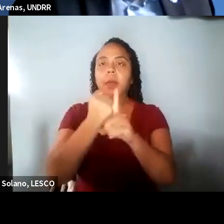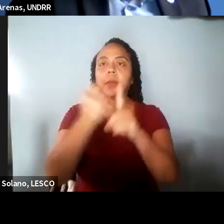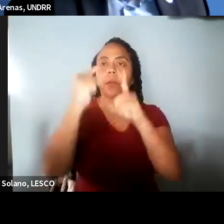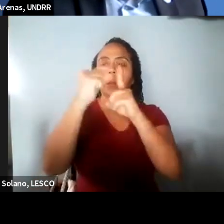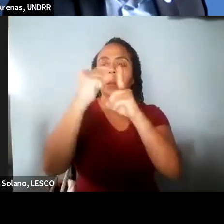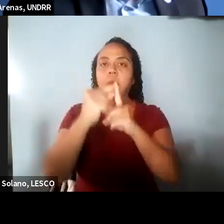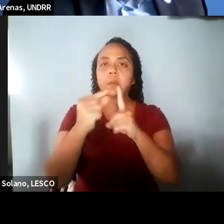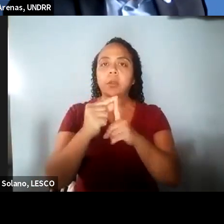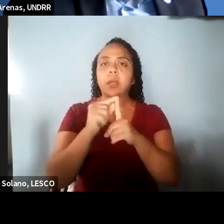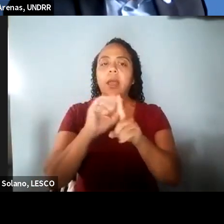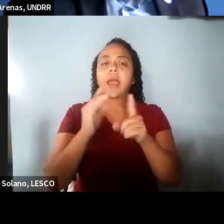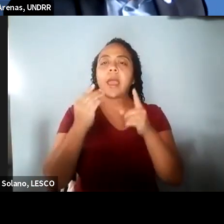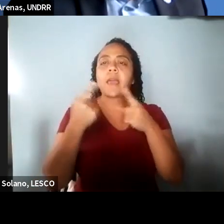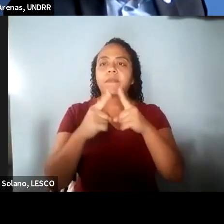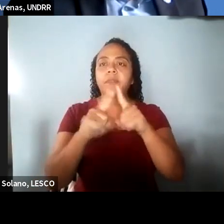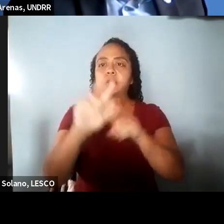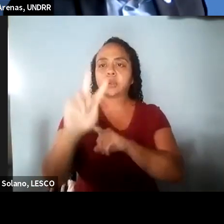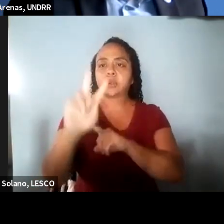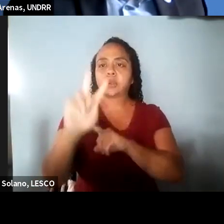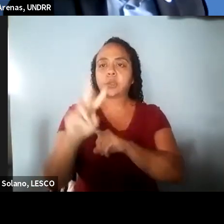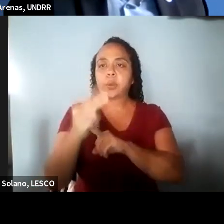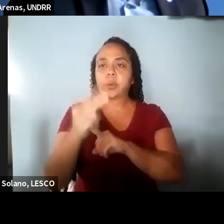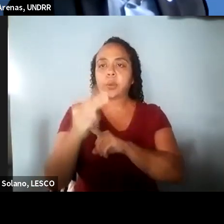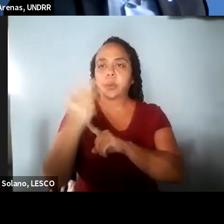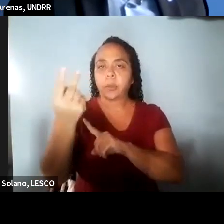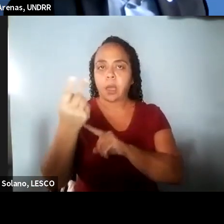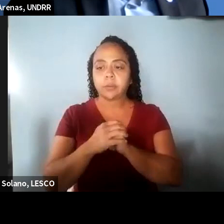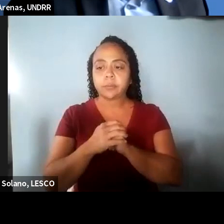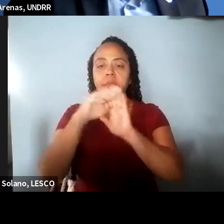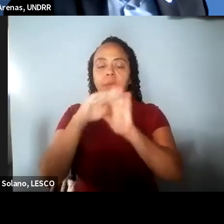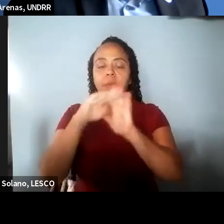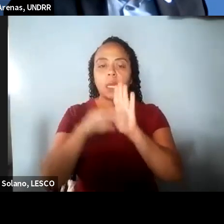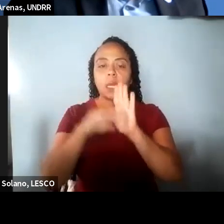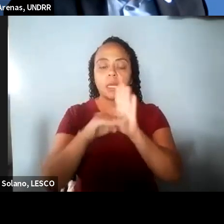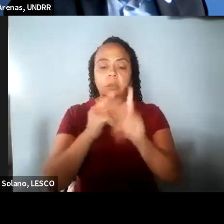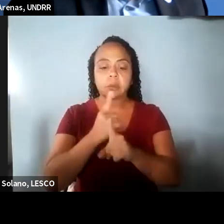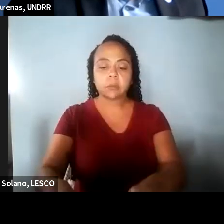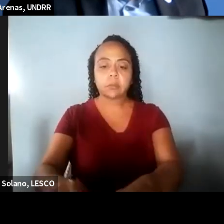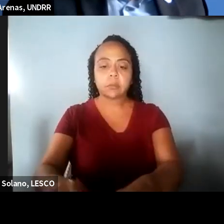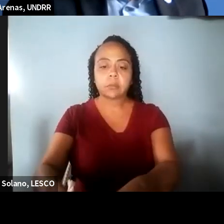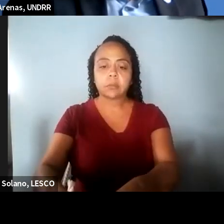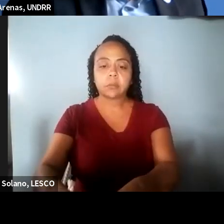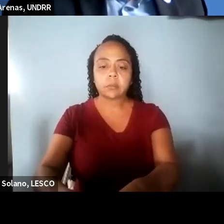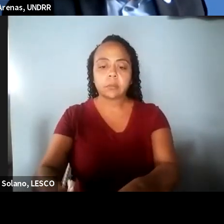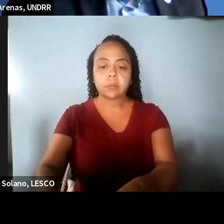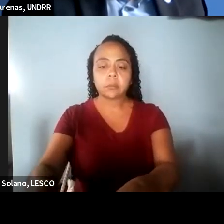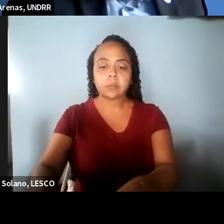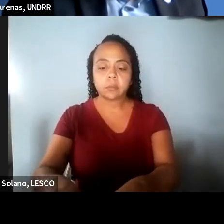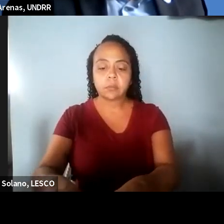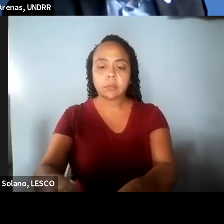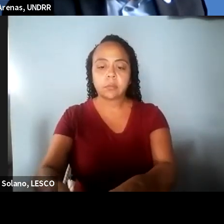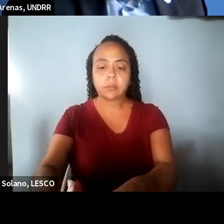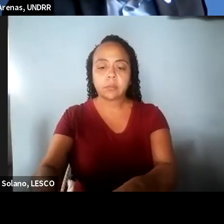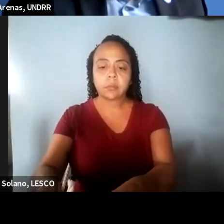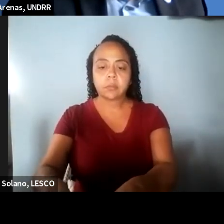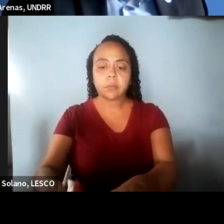secundario de la pandemia verdad el efecto secundario de las medidas correctivas o preventivas de la pandemia y lo de la vida lo denominamos